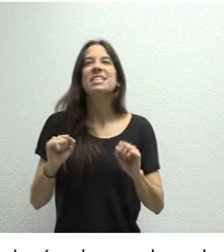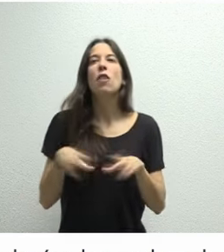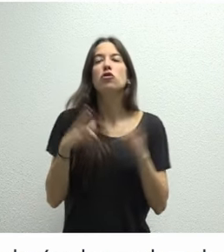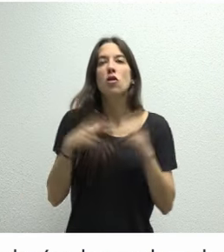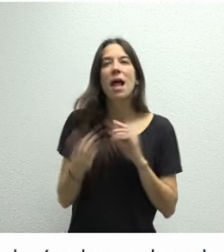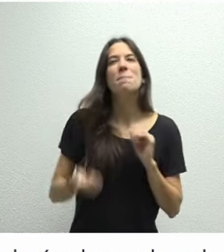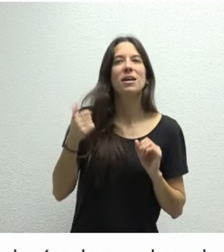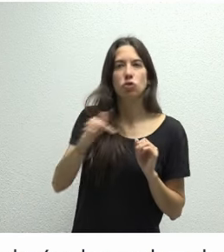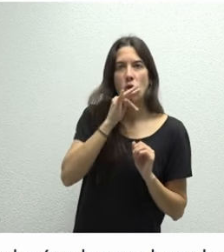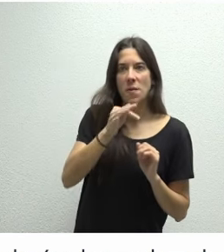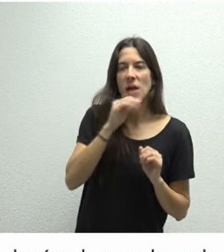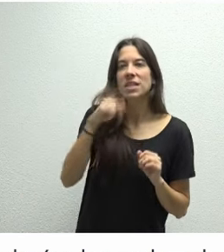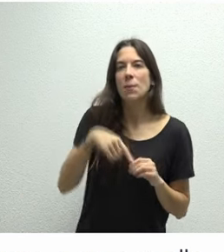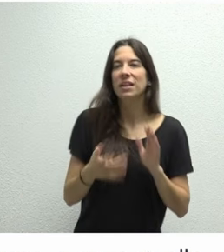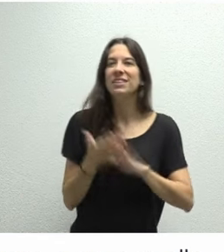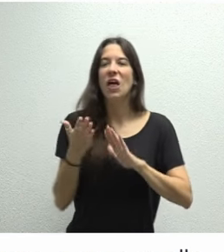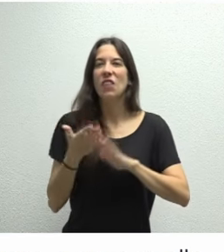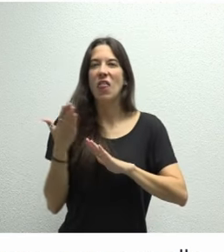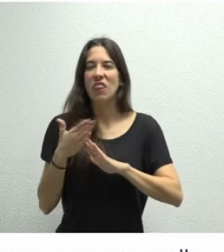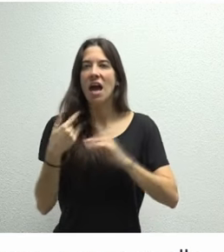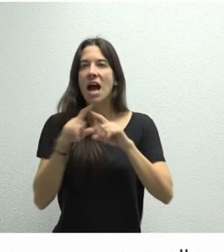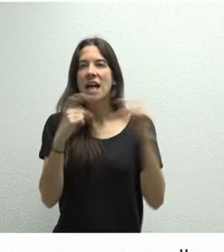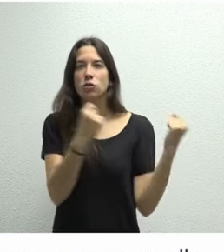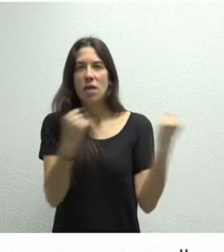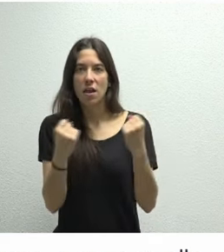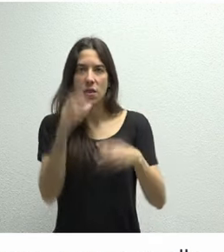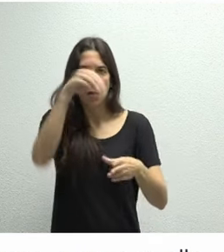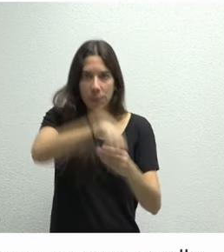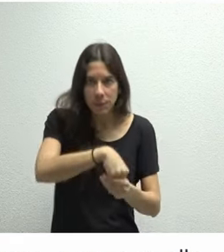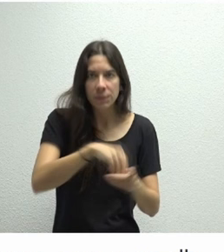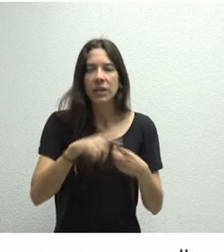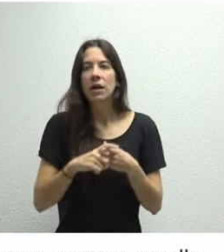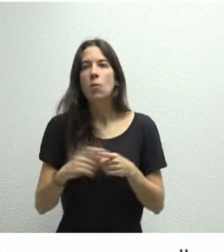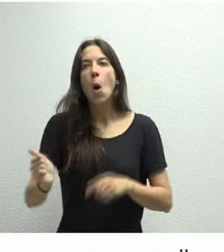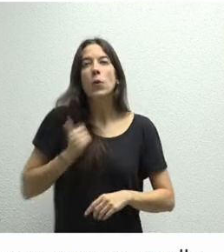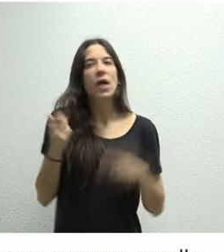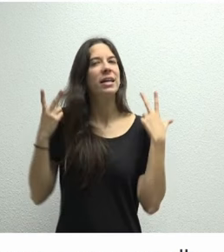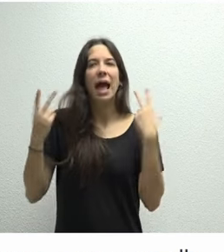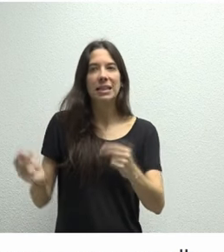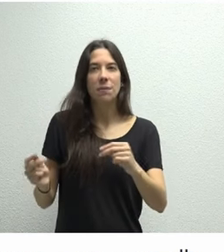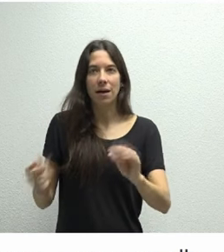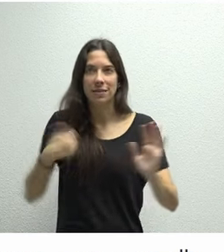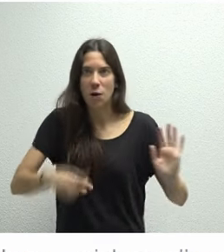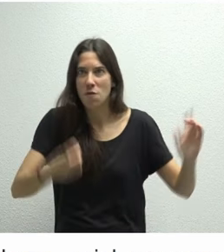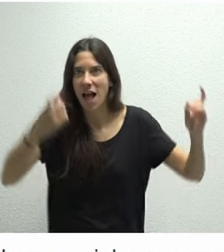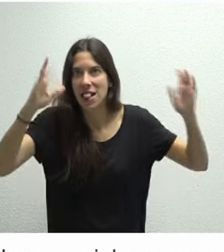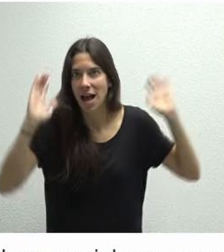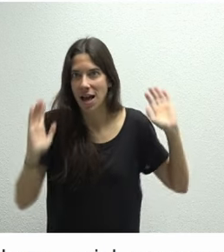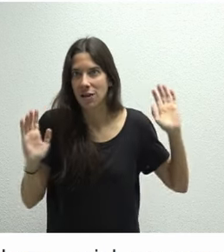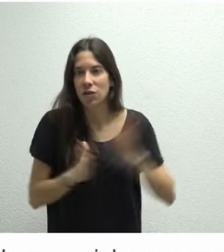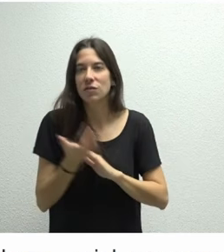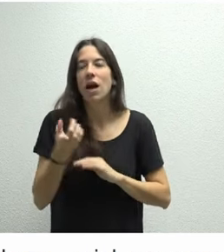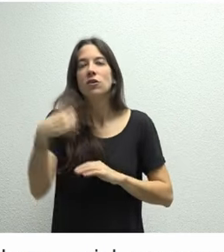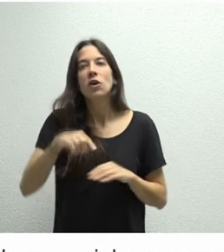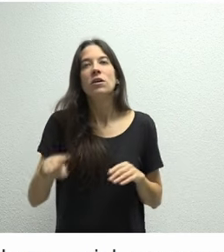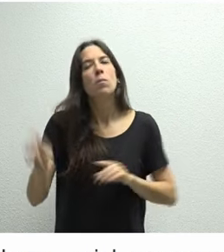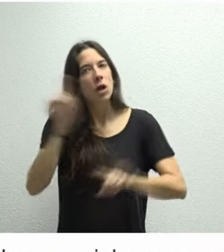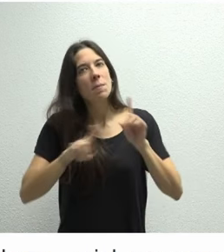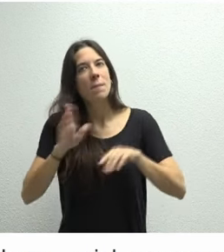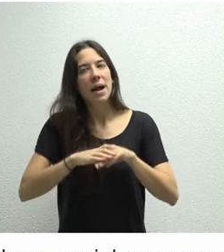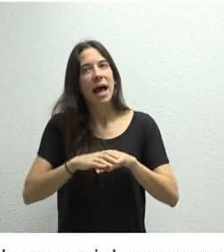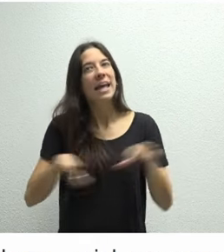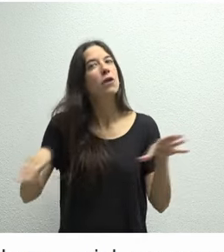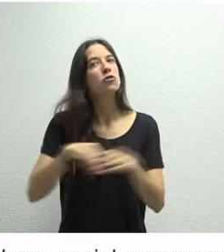tendencia la institucionalización negativa a las oportunidades lo que les faltaba no nosotros tenemos problemas para la inclusión laboral de los